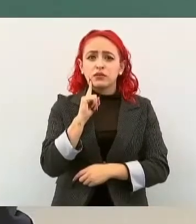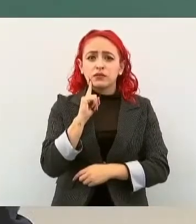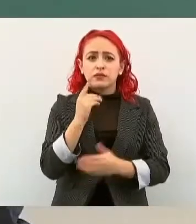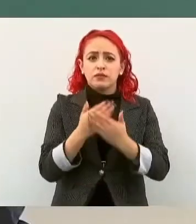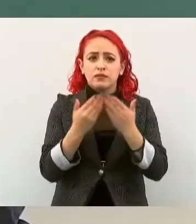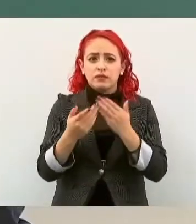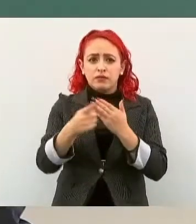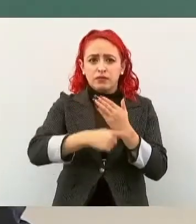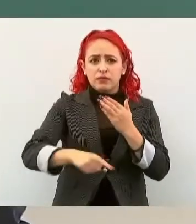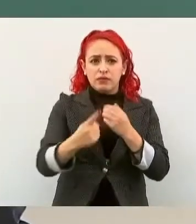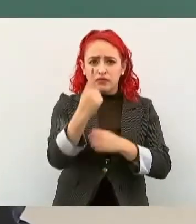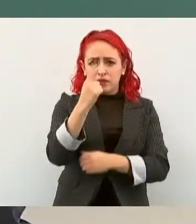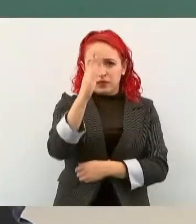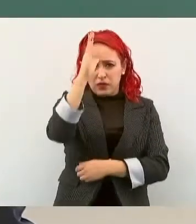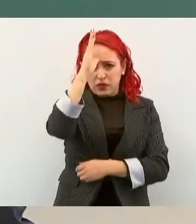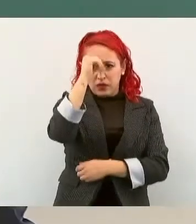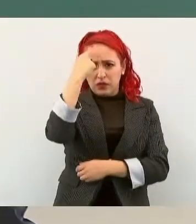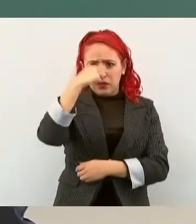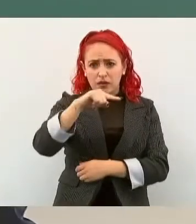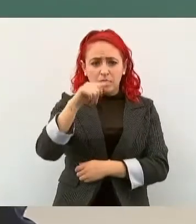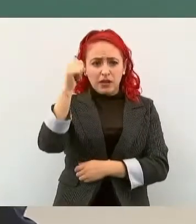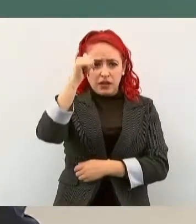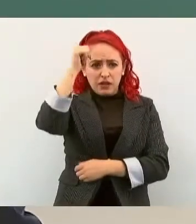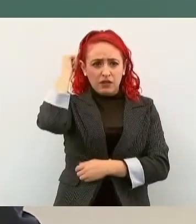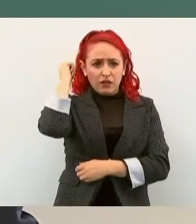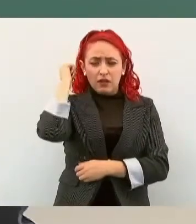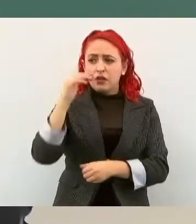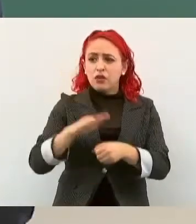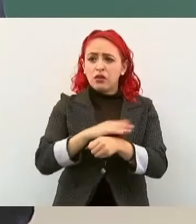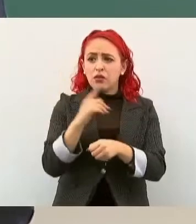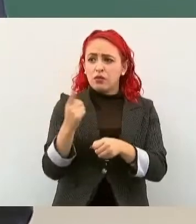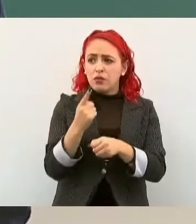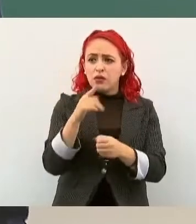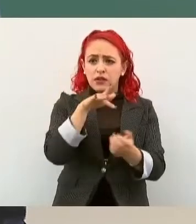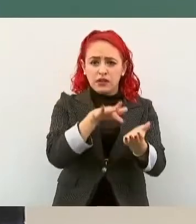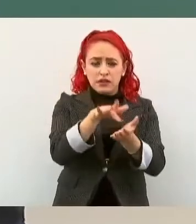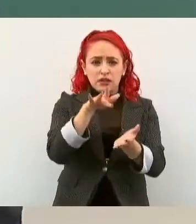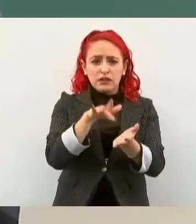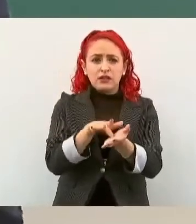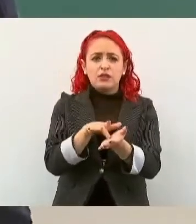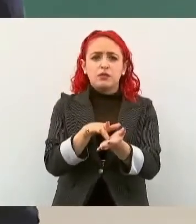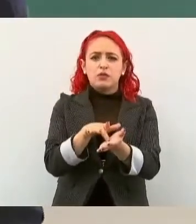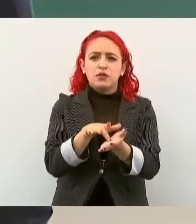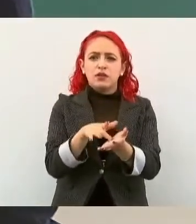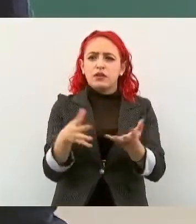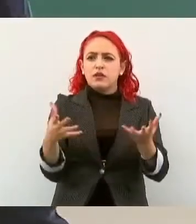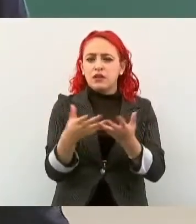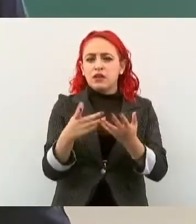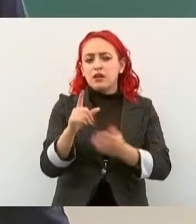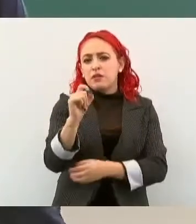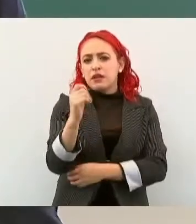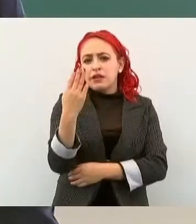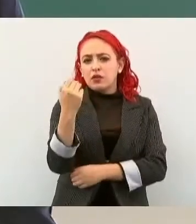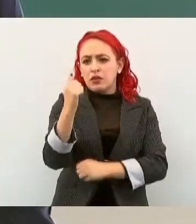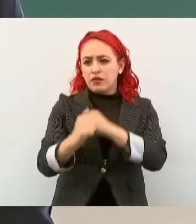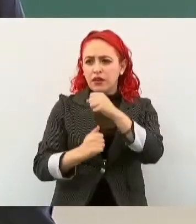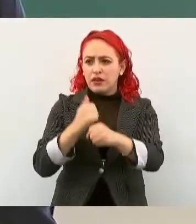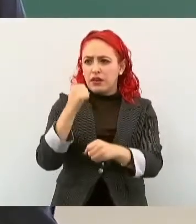se hizo un acuerdo con Alfredo porque se apoyaba hasta los 29